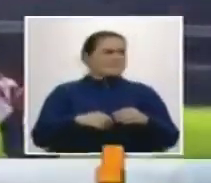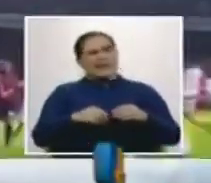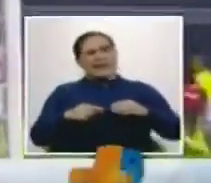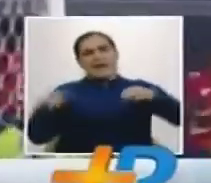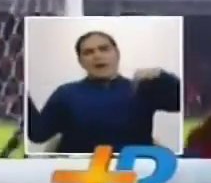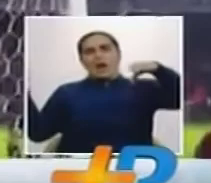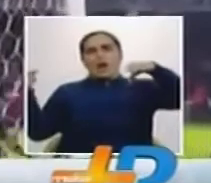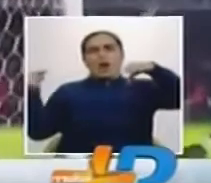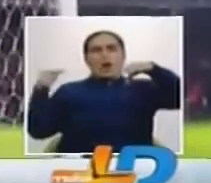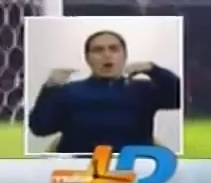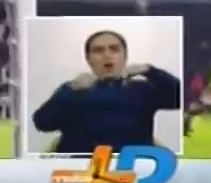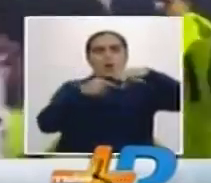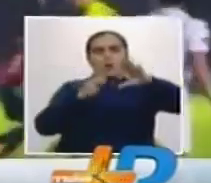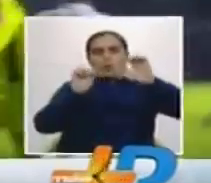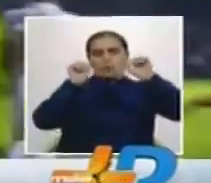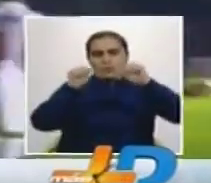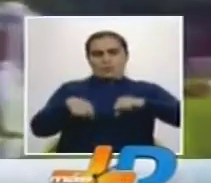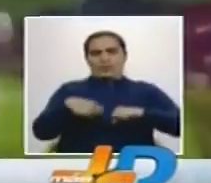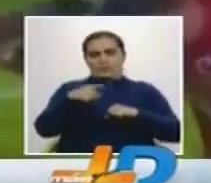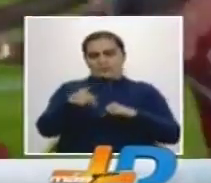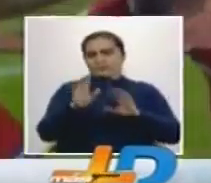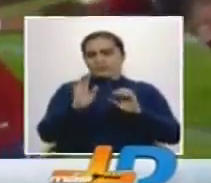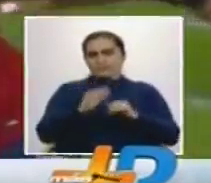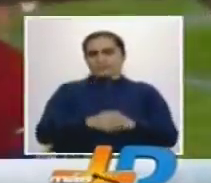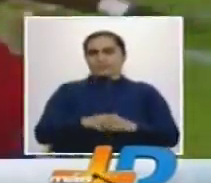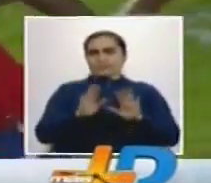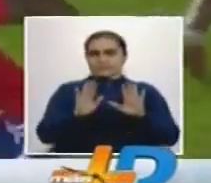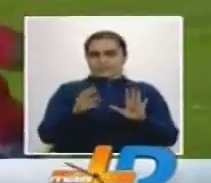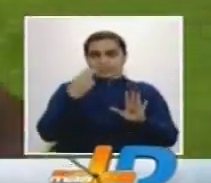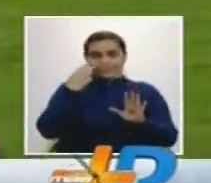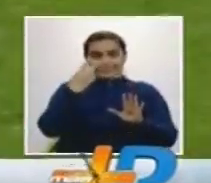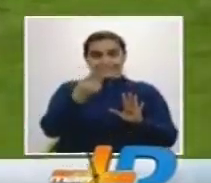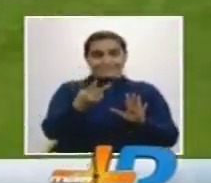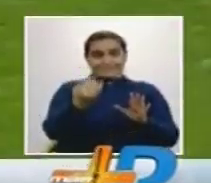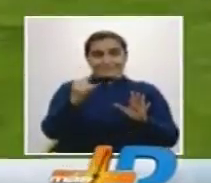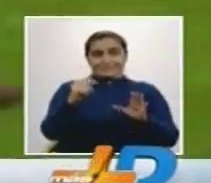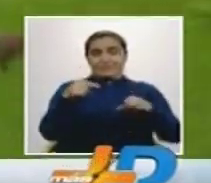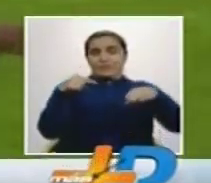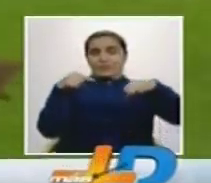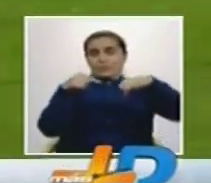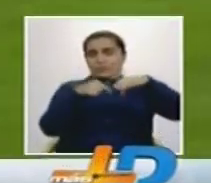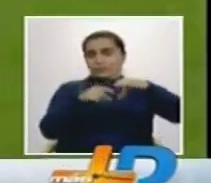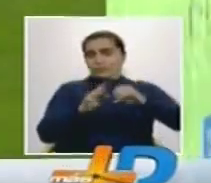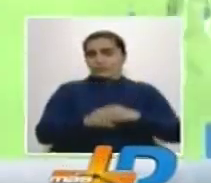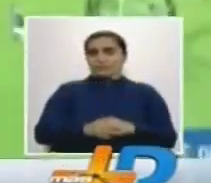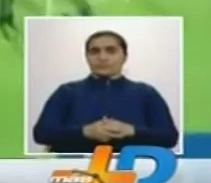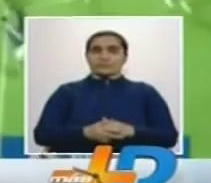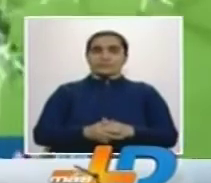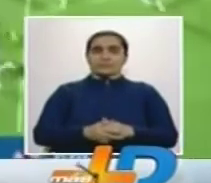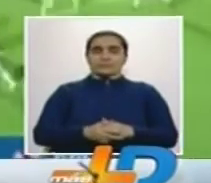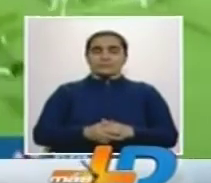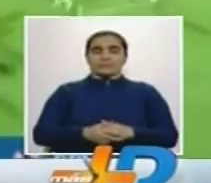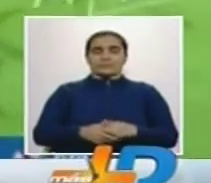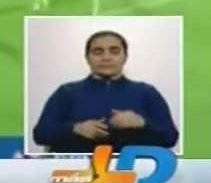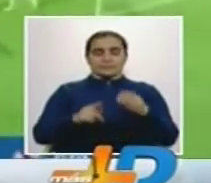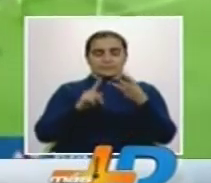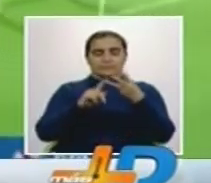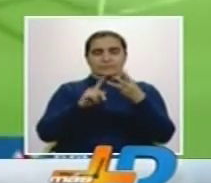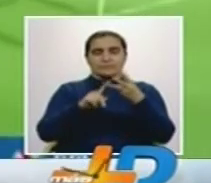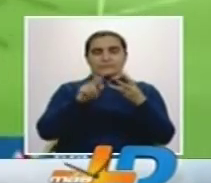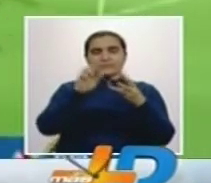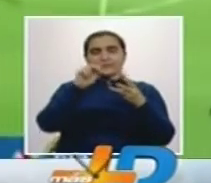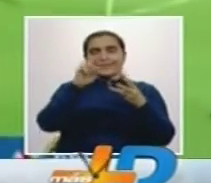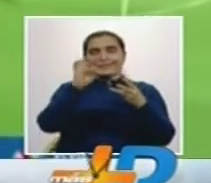donde logra levantarse más alto que sus rivales y así rematar de cabeza, enviando el esférico al fondo del arco. Mientras que